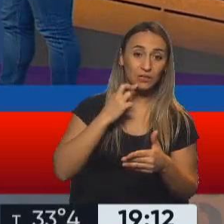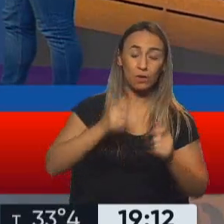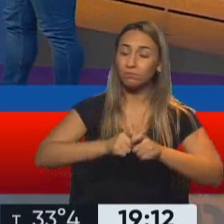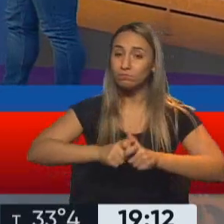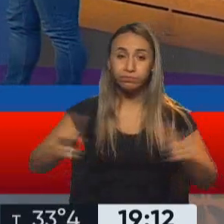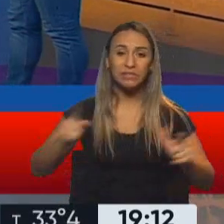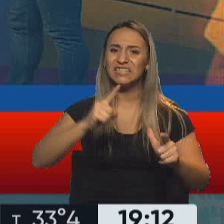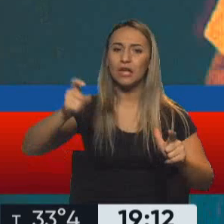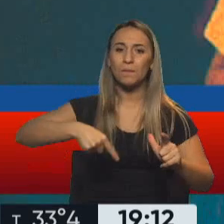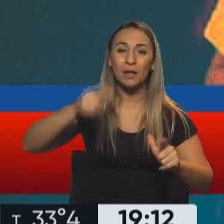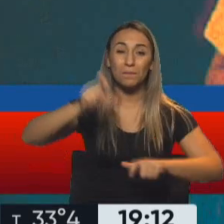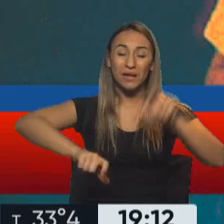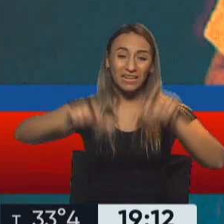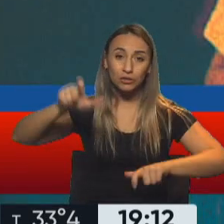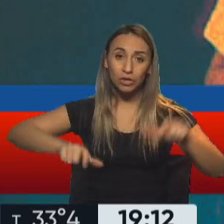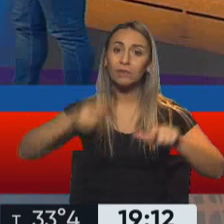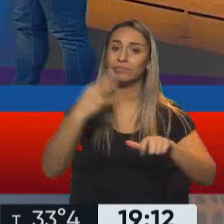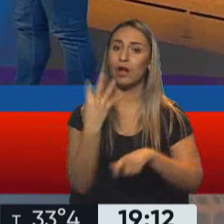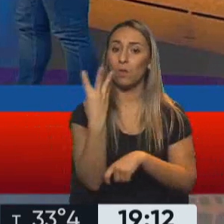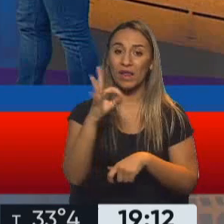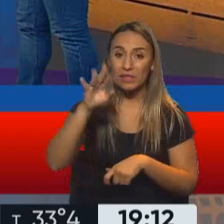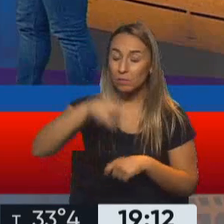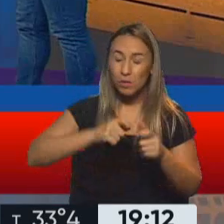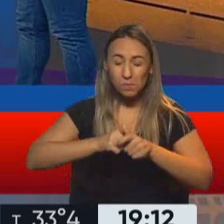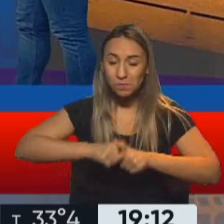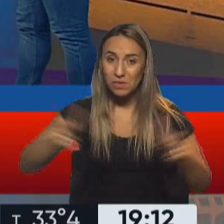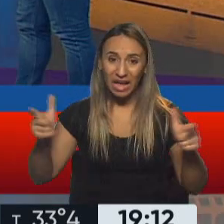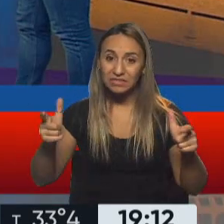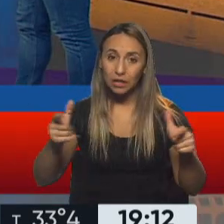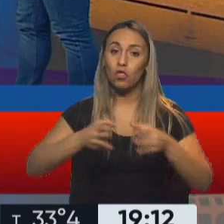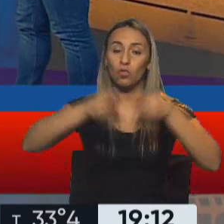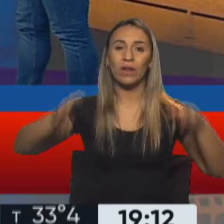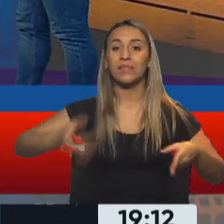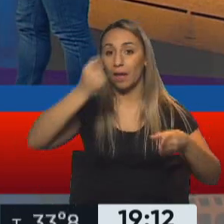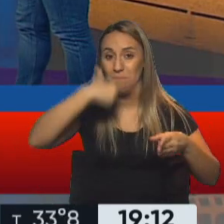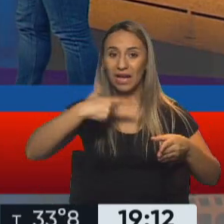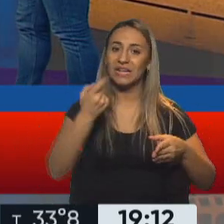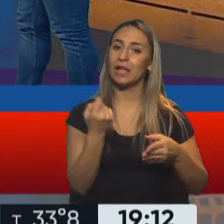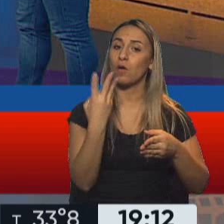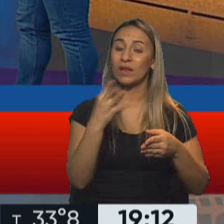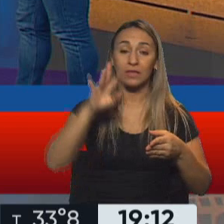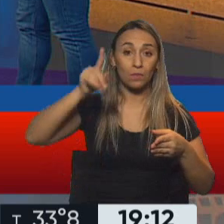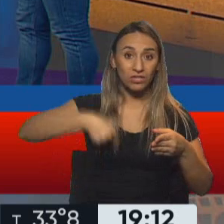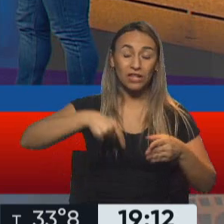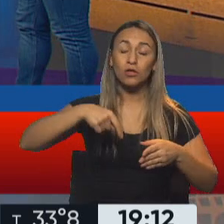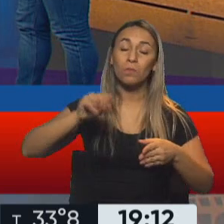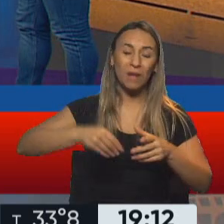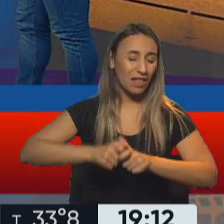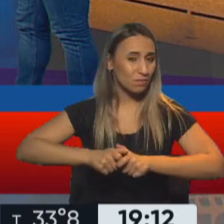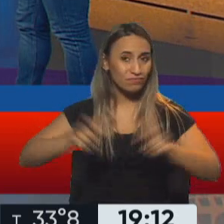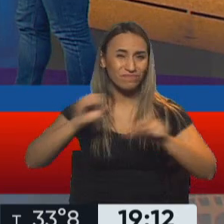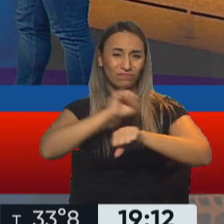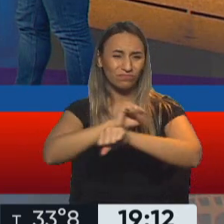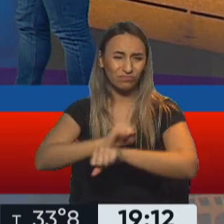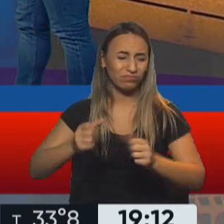a 100.000 personas, un 40%. O sea, es que durante el gobierno de Mauricio Macri hubo un 40% más de detenidos. Esto también es